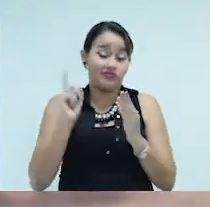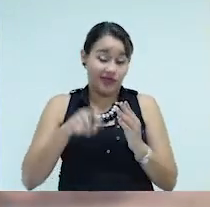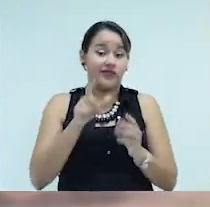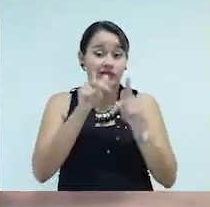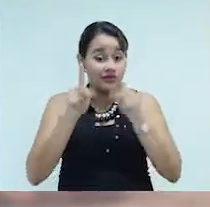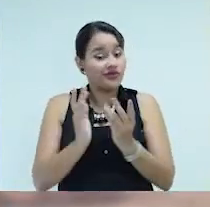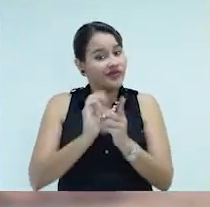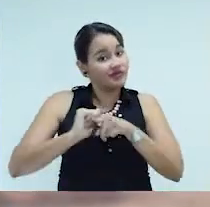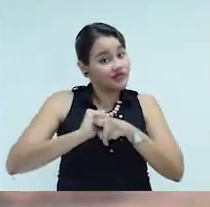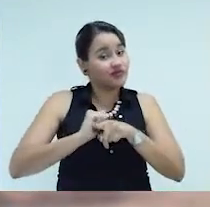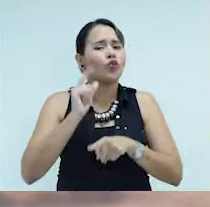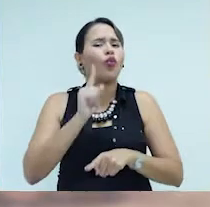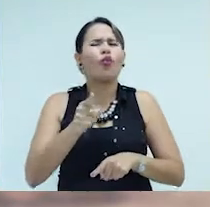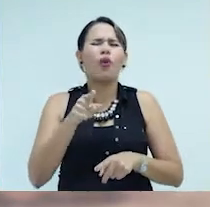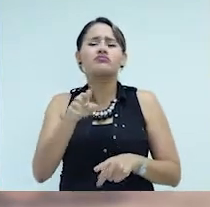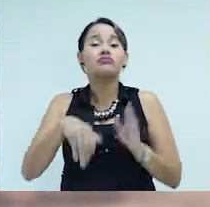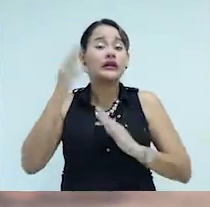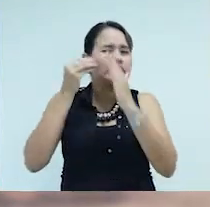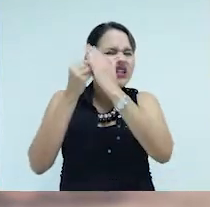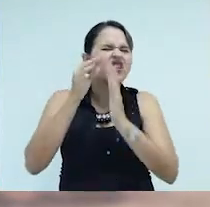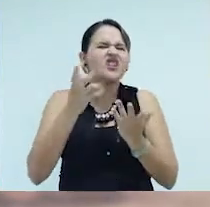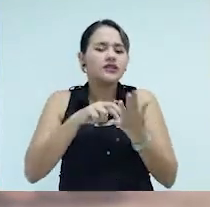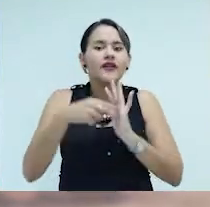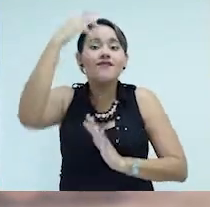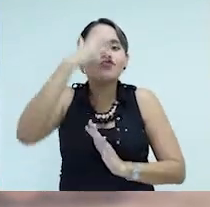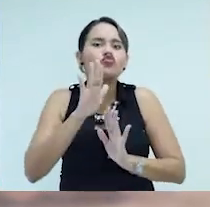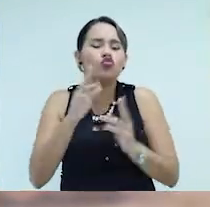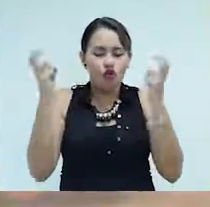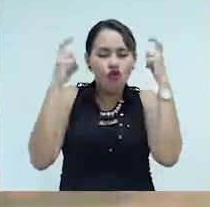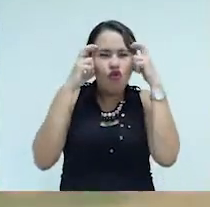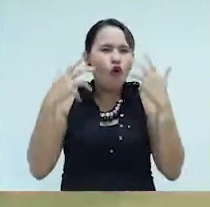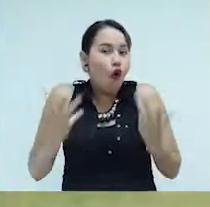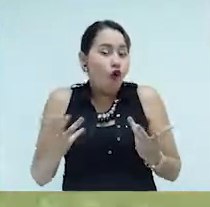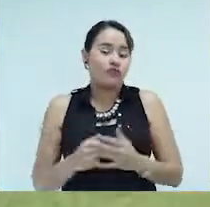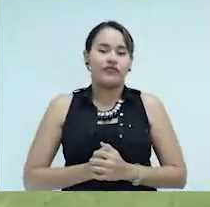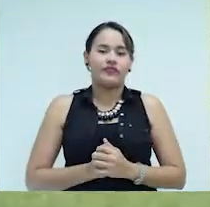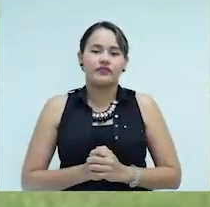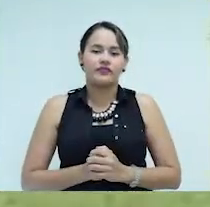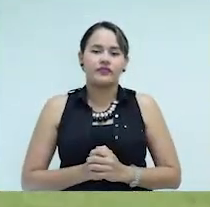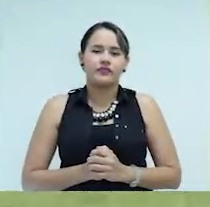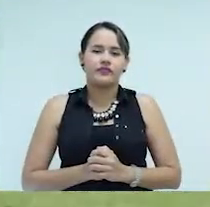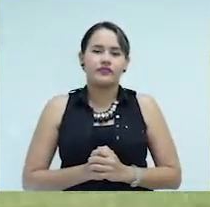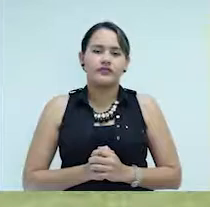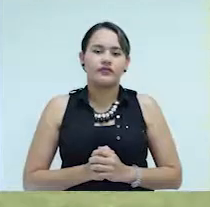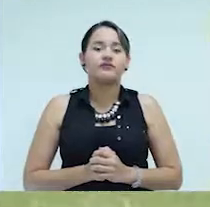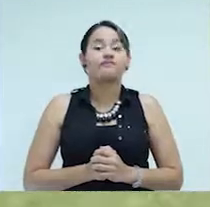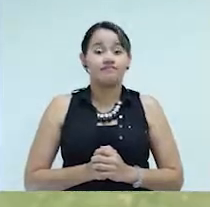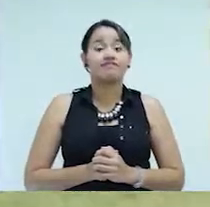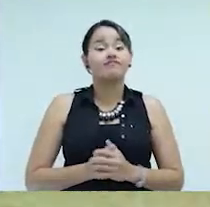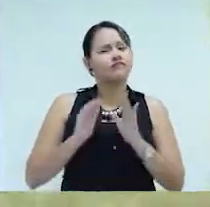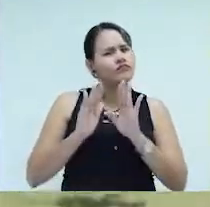evalúan específicamente algunos conocimientos que debe saber el profesional en esa área.